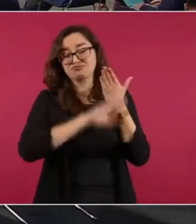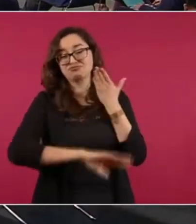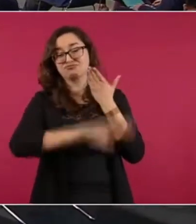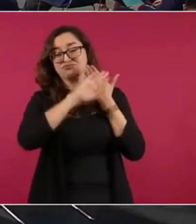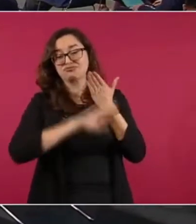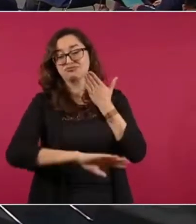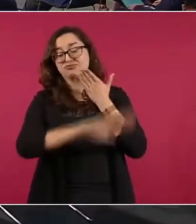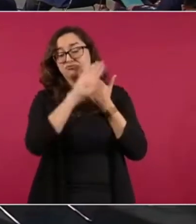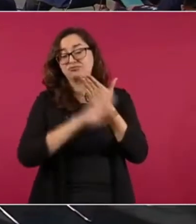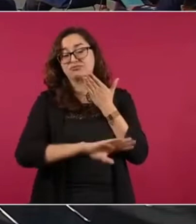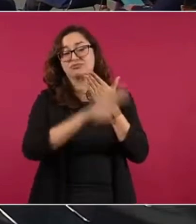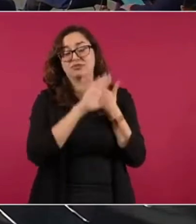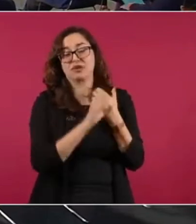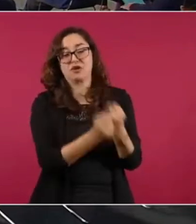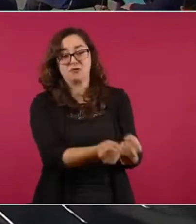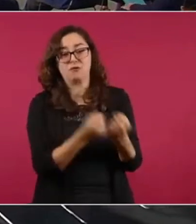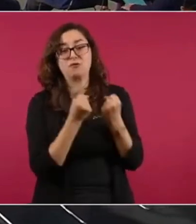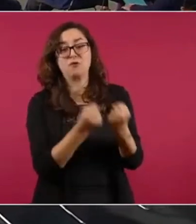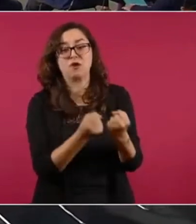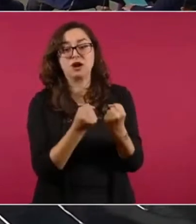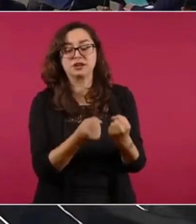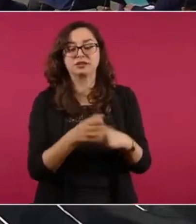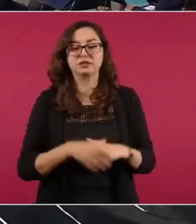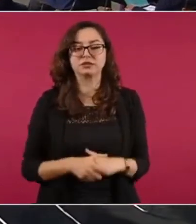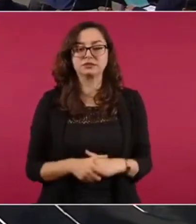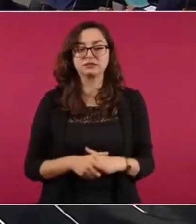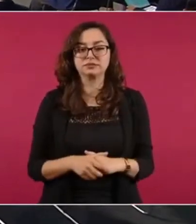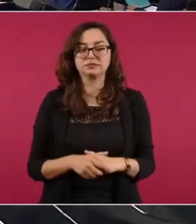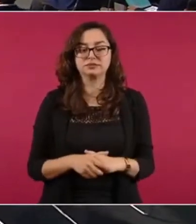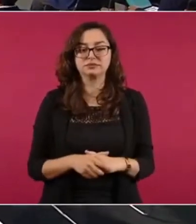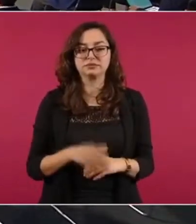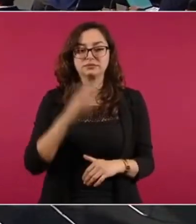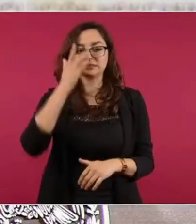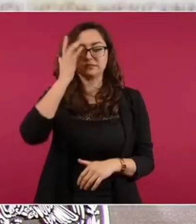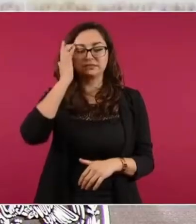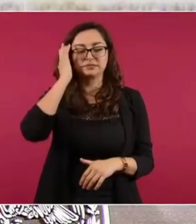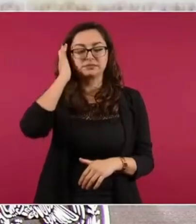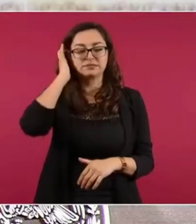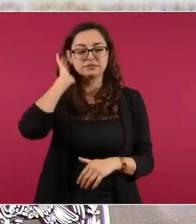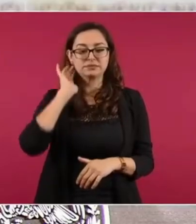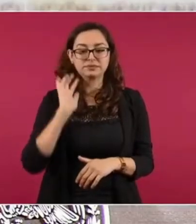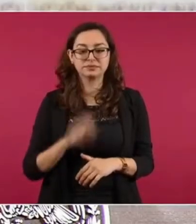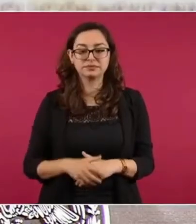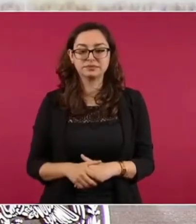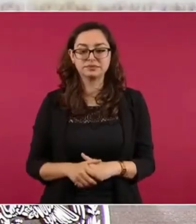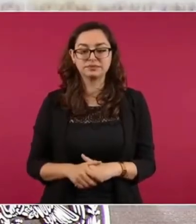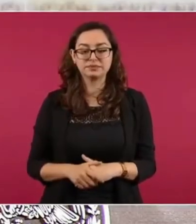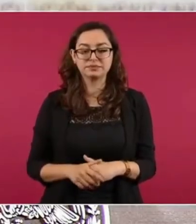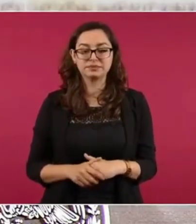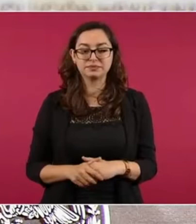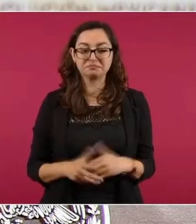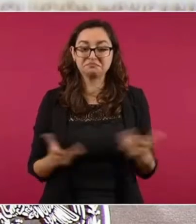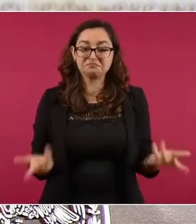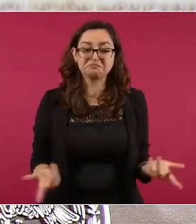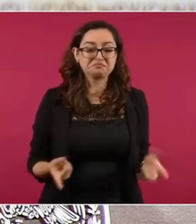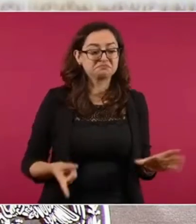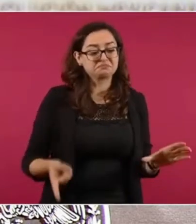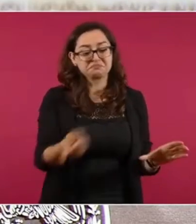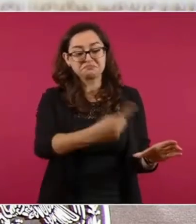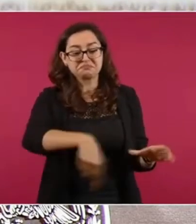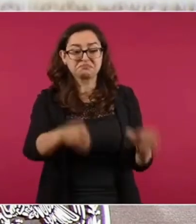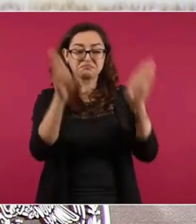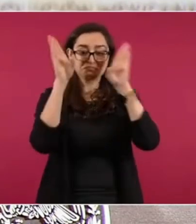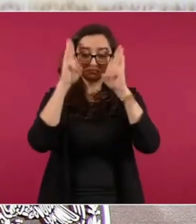eso te callan a gritos cuando opinas, eso es muy del conservadurismo, ¿no? Que ya lo